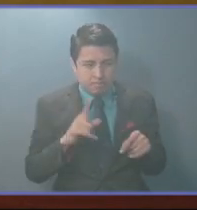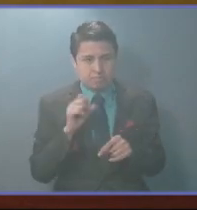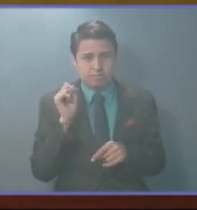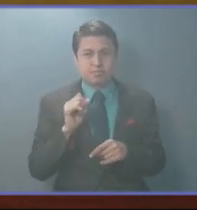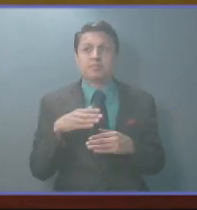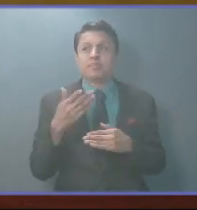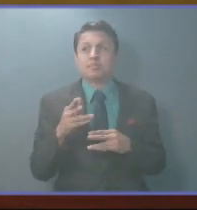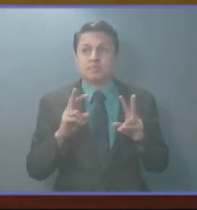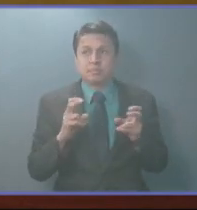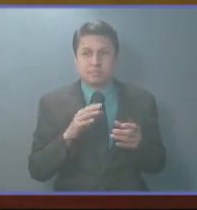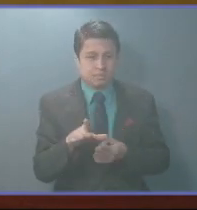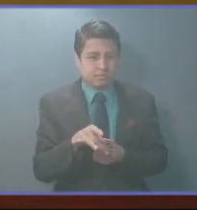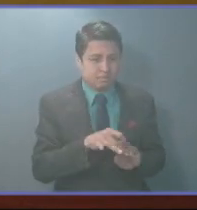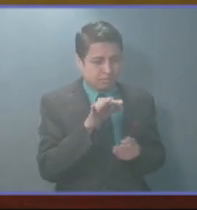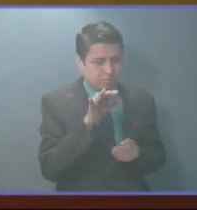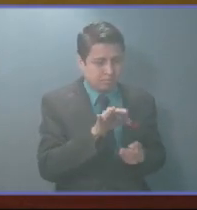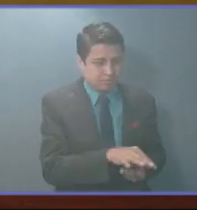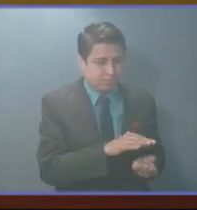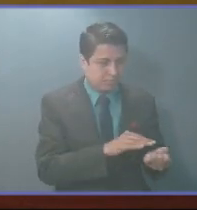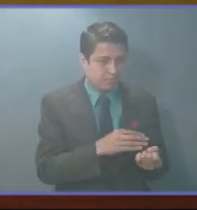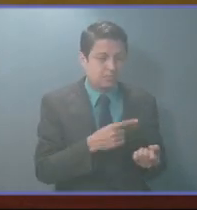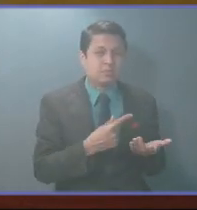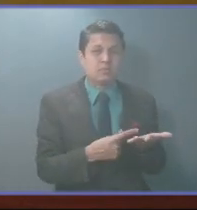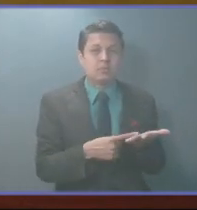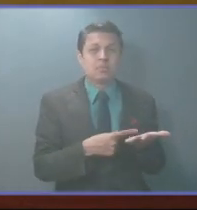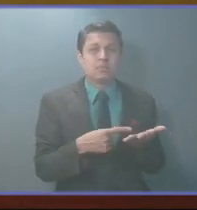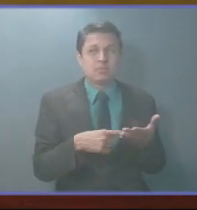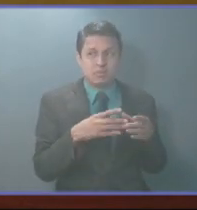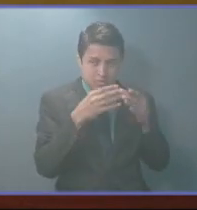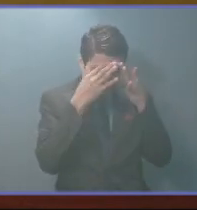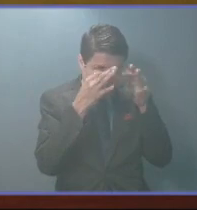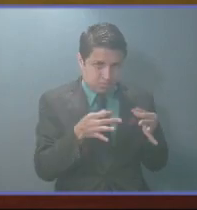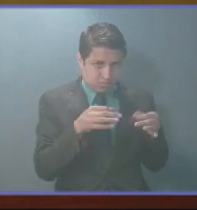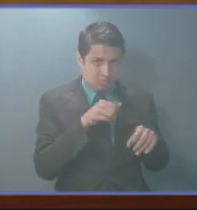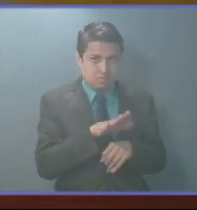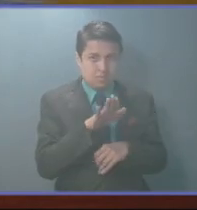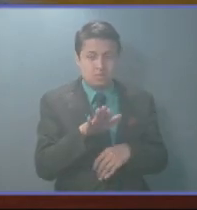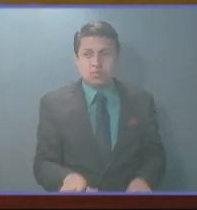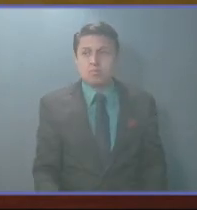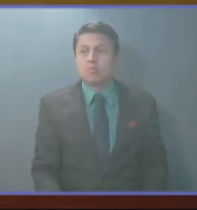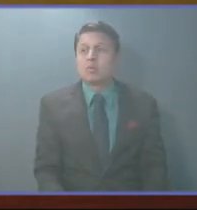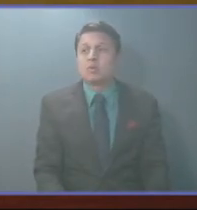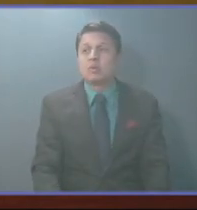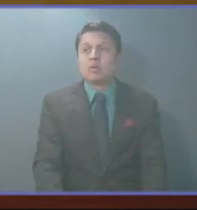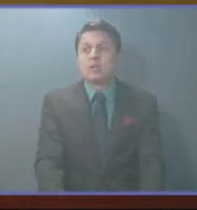a la Comisión Política para su estudio y dictamen correspondiente.